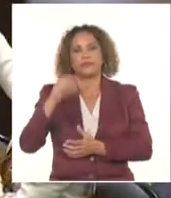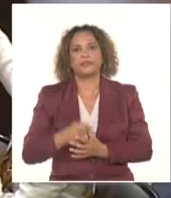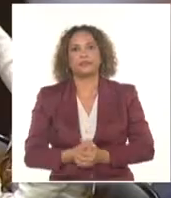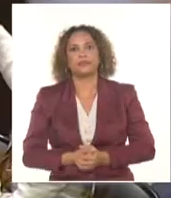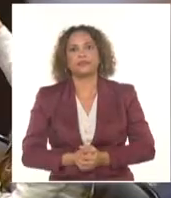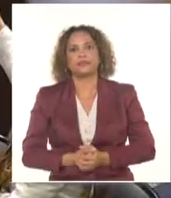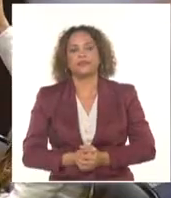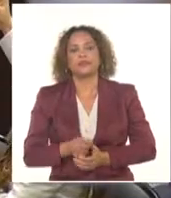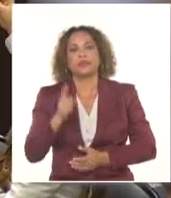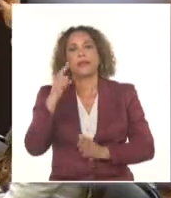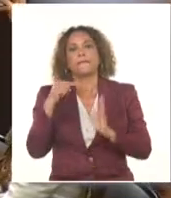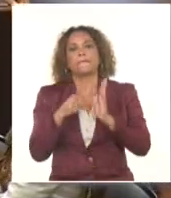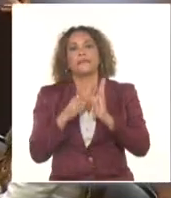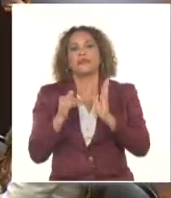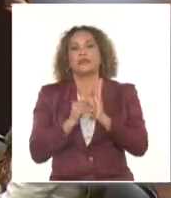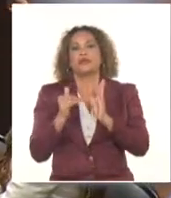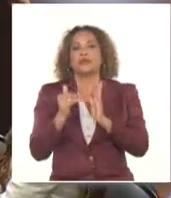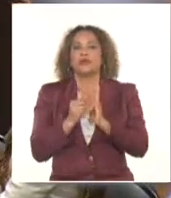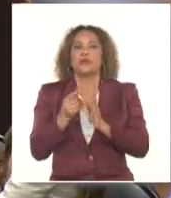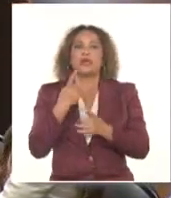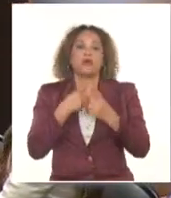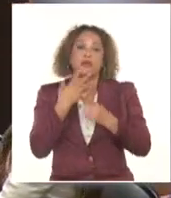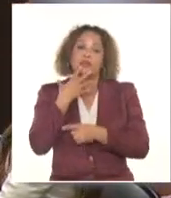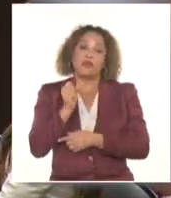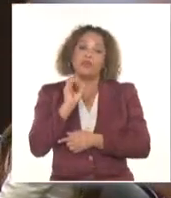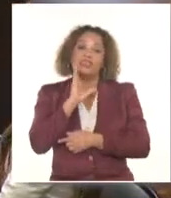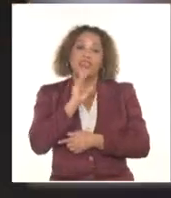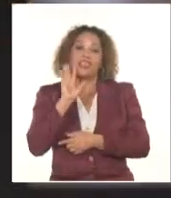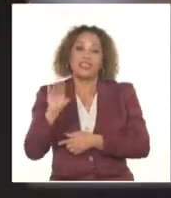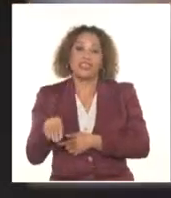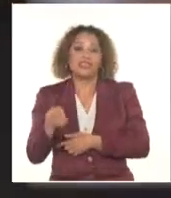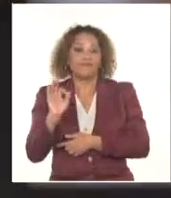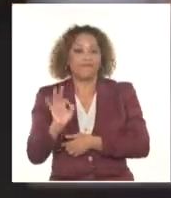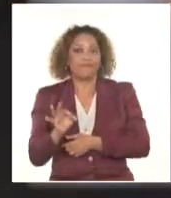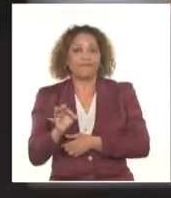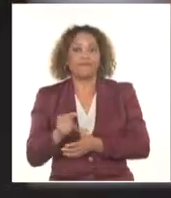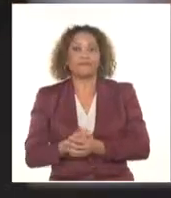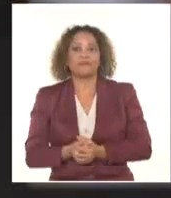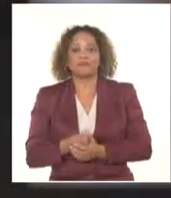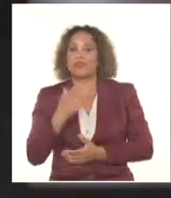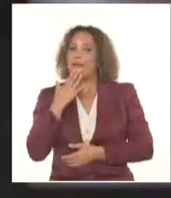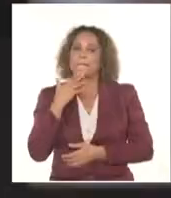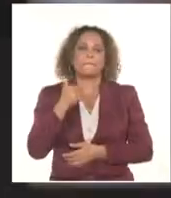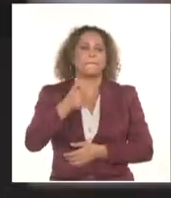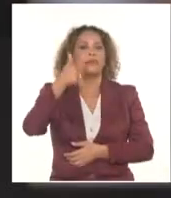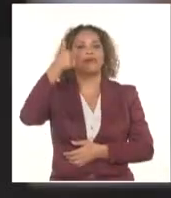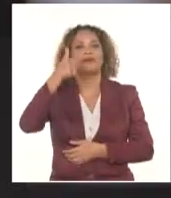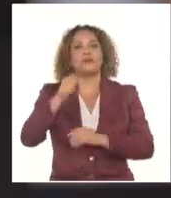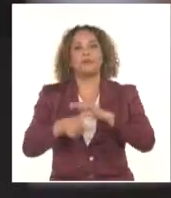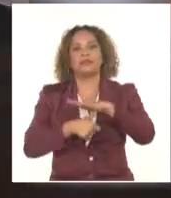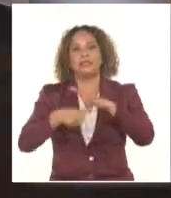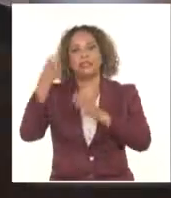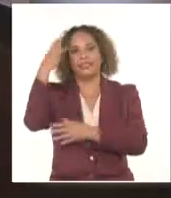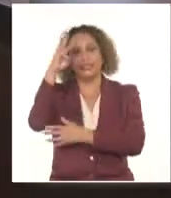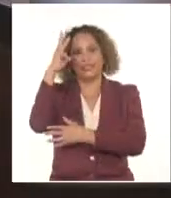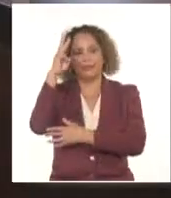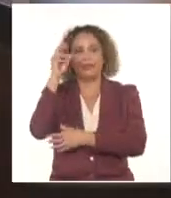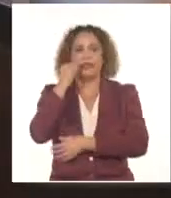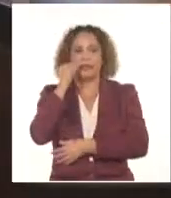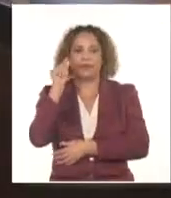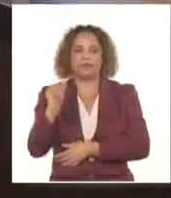millones Aunque a él no le gusta que se lo digan el mejor presidente de México